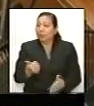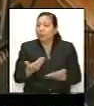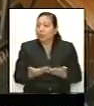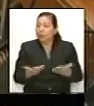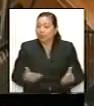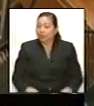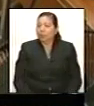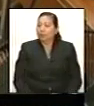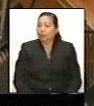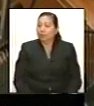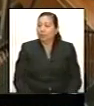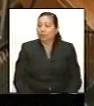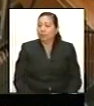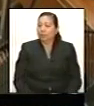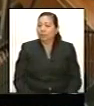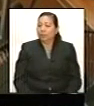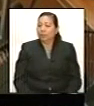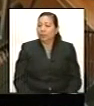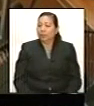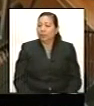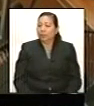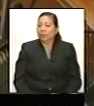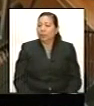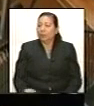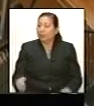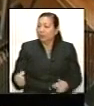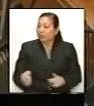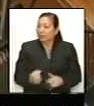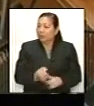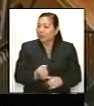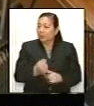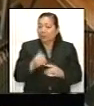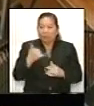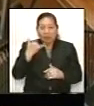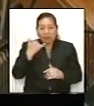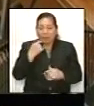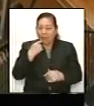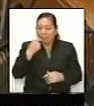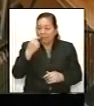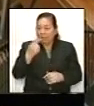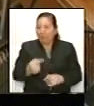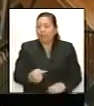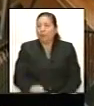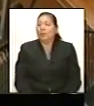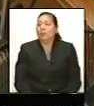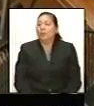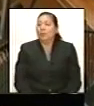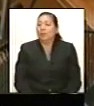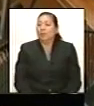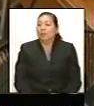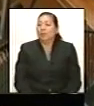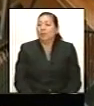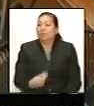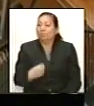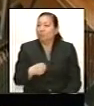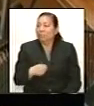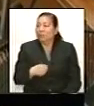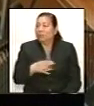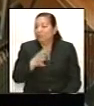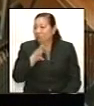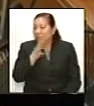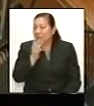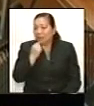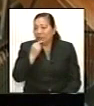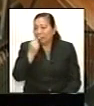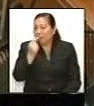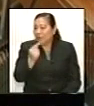también nos expone a violencia en línea es denunciar, ¿no? O sea, nosotros no solemos